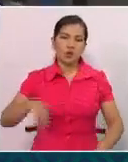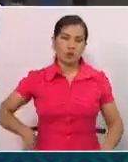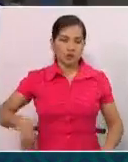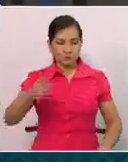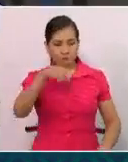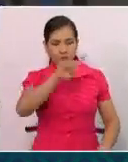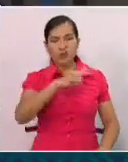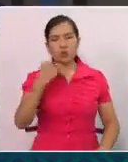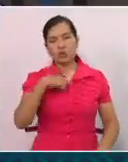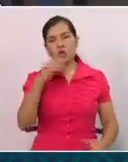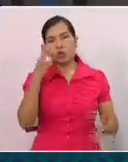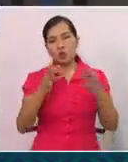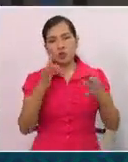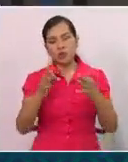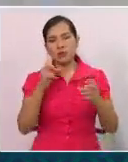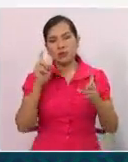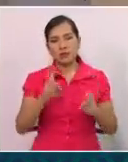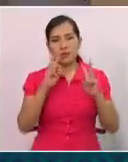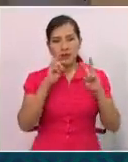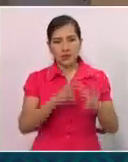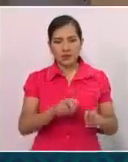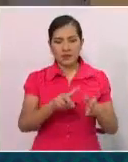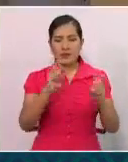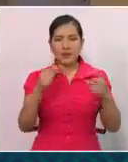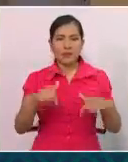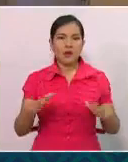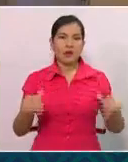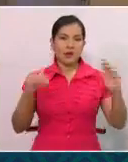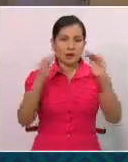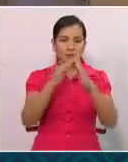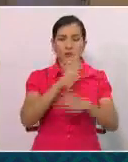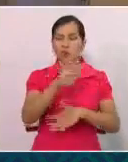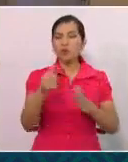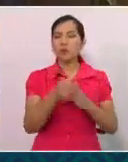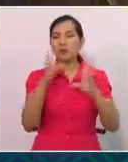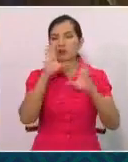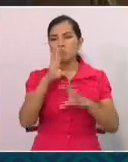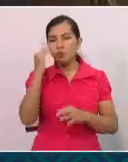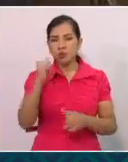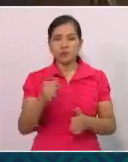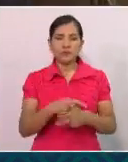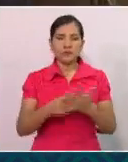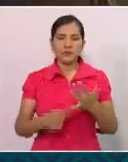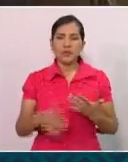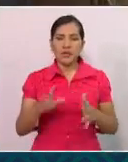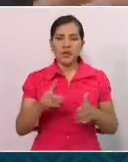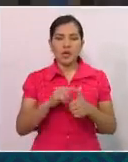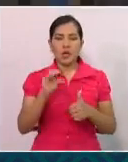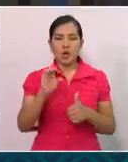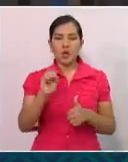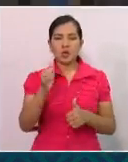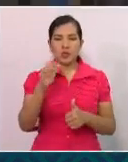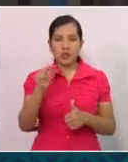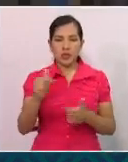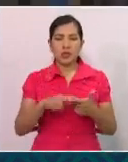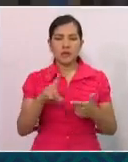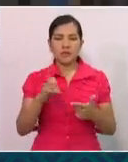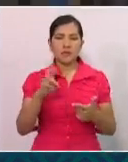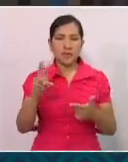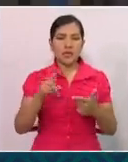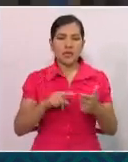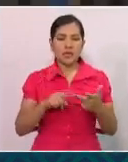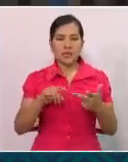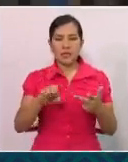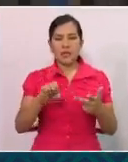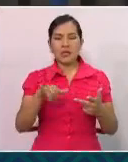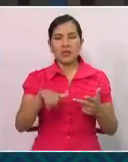Autónomo Municipal de La Paz. Todos investigados por 2 delitos. Óscar Manuel Sogliano, Pierre Chaín, Yelka